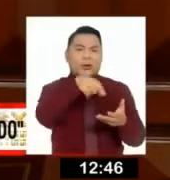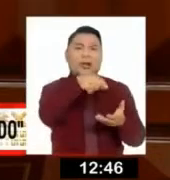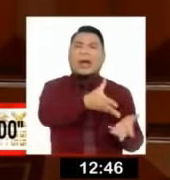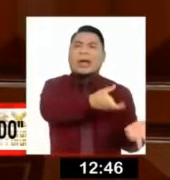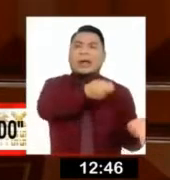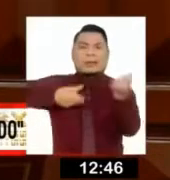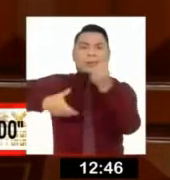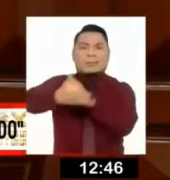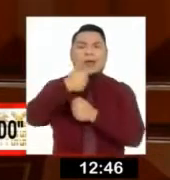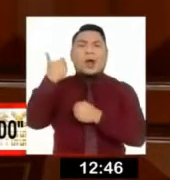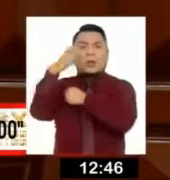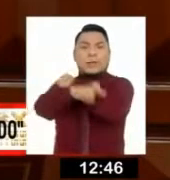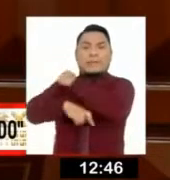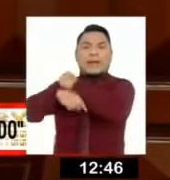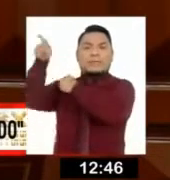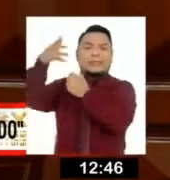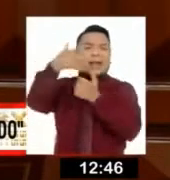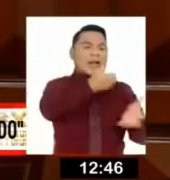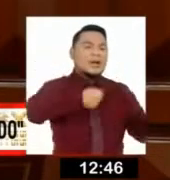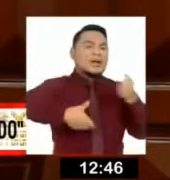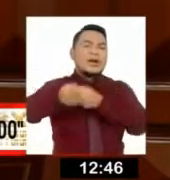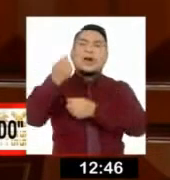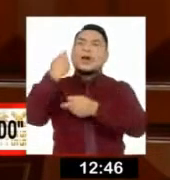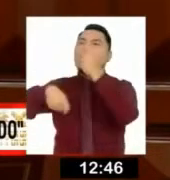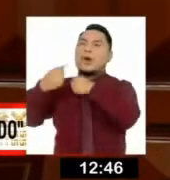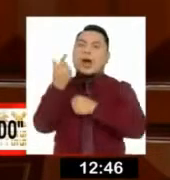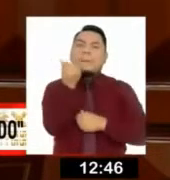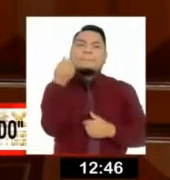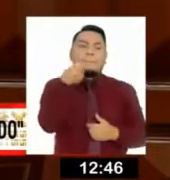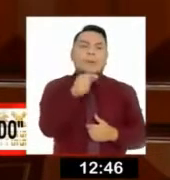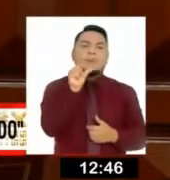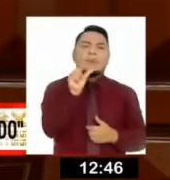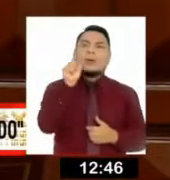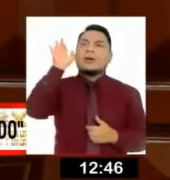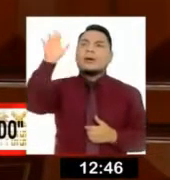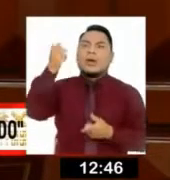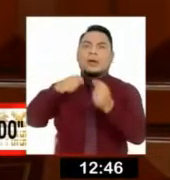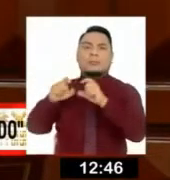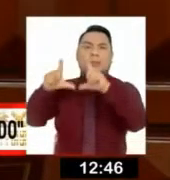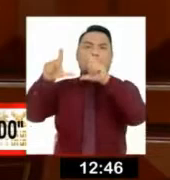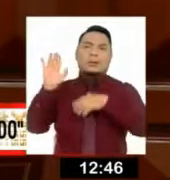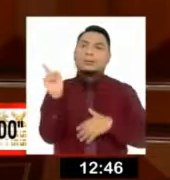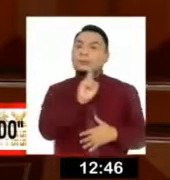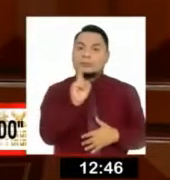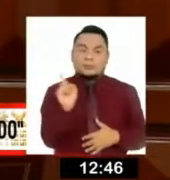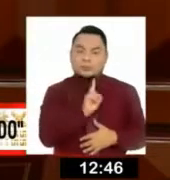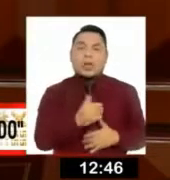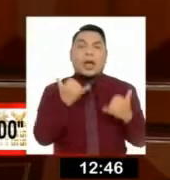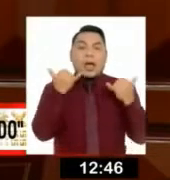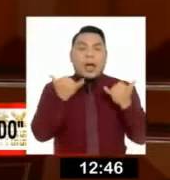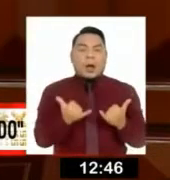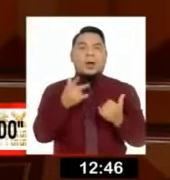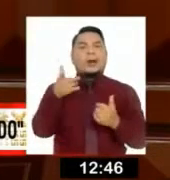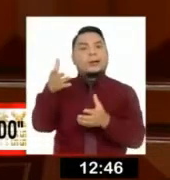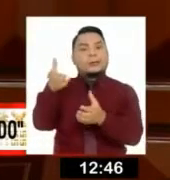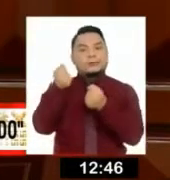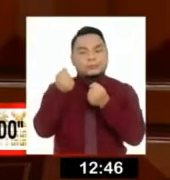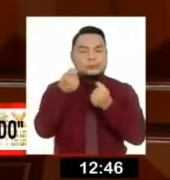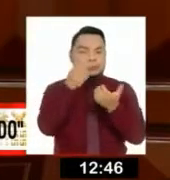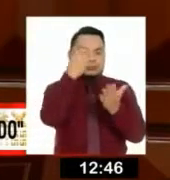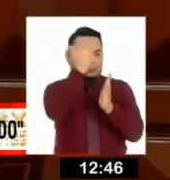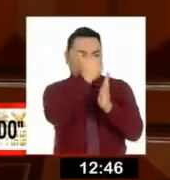en manos extranjeras, con contratos que tienen garantía de estabilidad tributaria. Esa es una de las